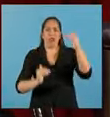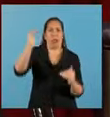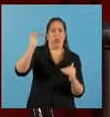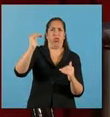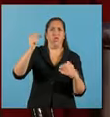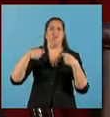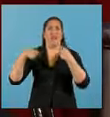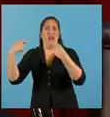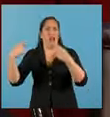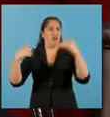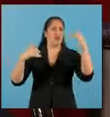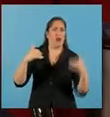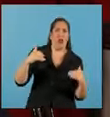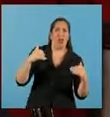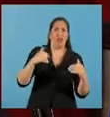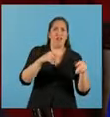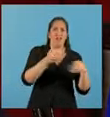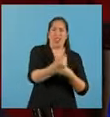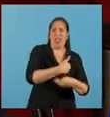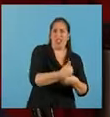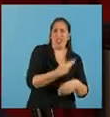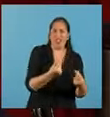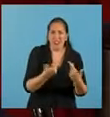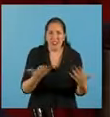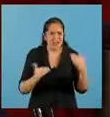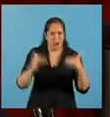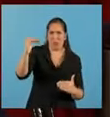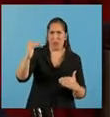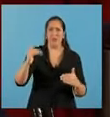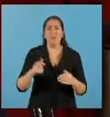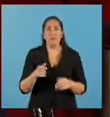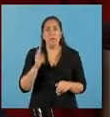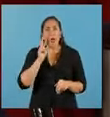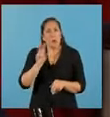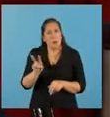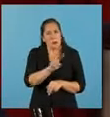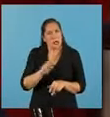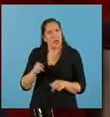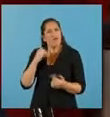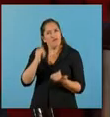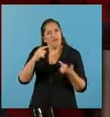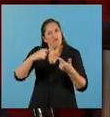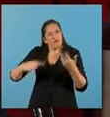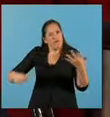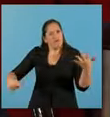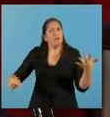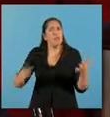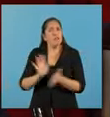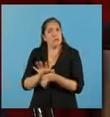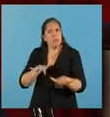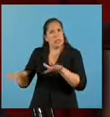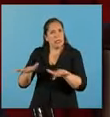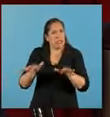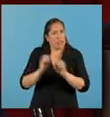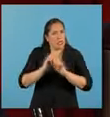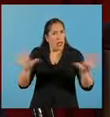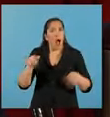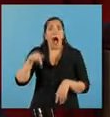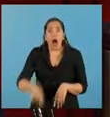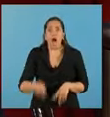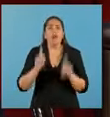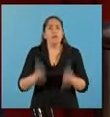Un ejemplo tal vez sirva para entender la gravedad del deterioro. Estamos cursando el brote de sarampión